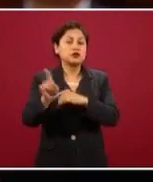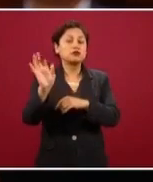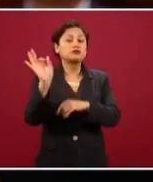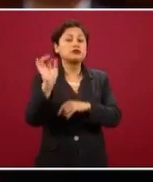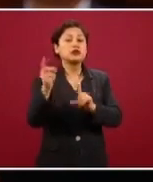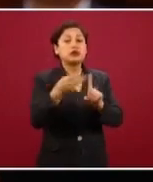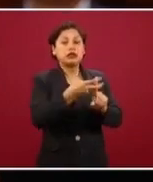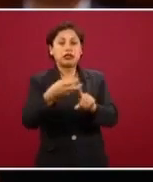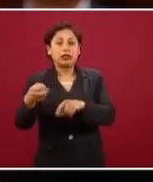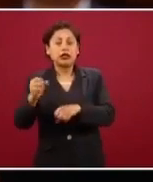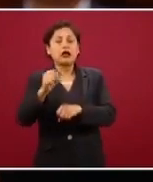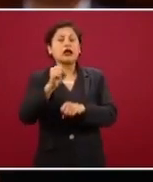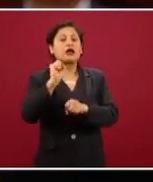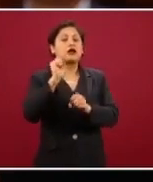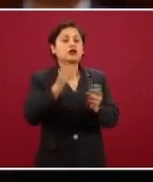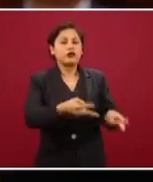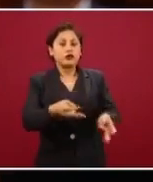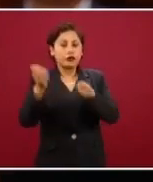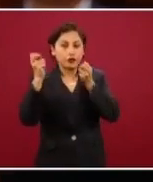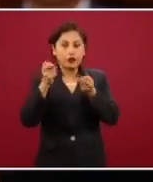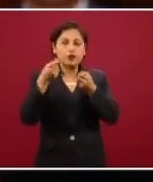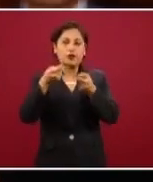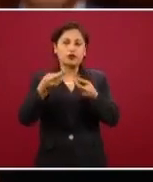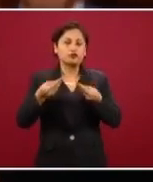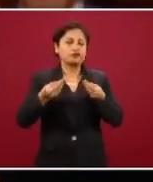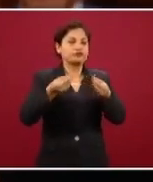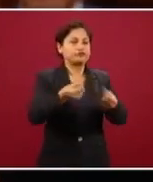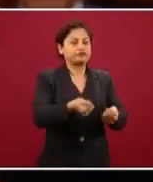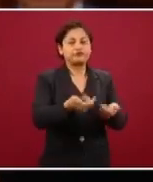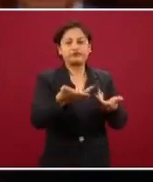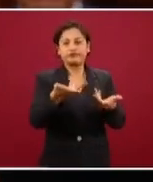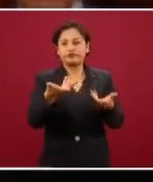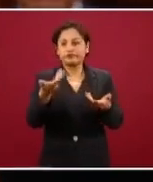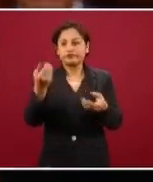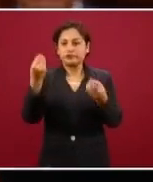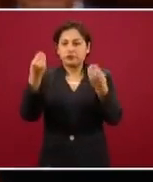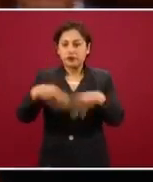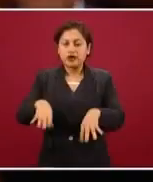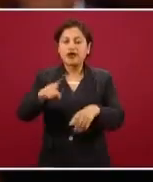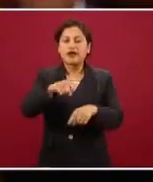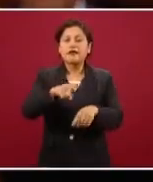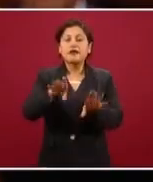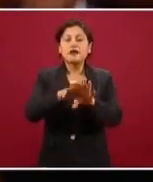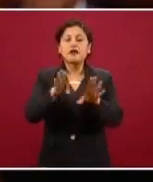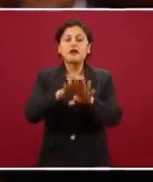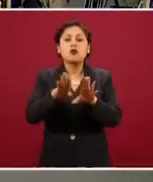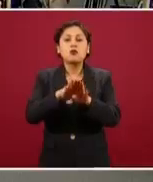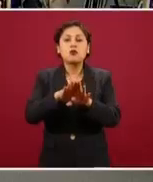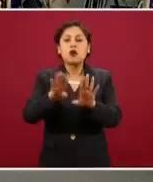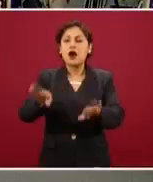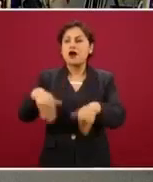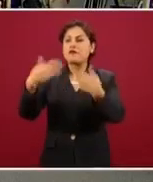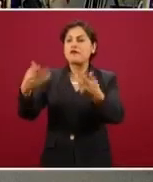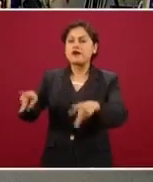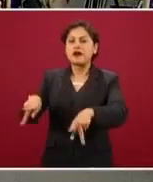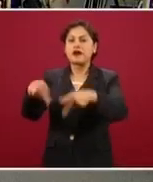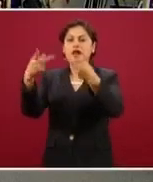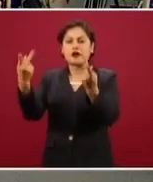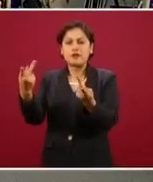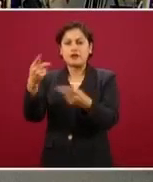crisis de salud, un desabasto, y en el mercado negro elevarían su costo. Conocer esas dos partes, presidente. Sí, es buena